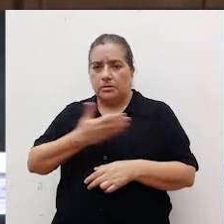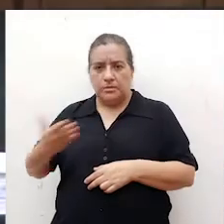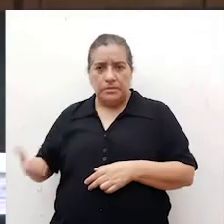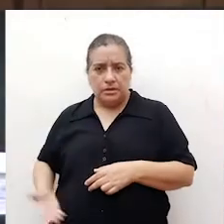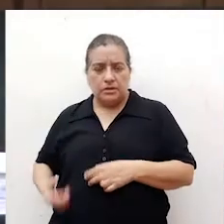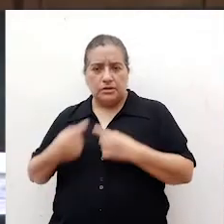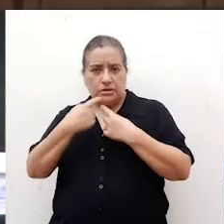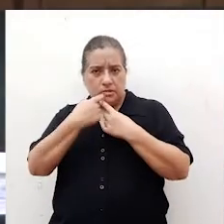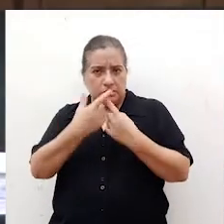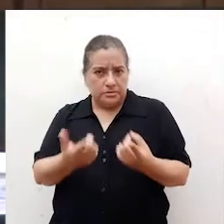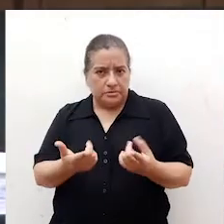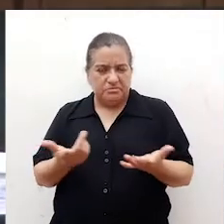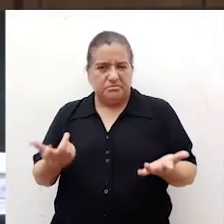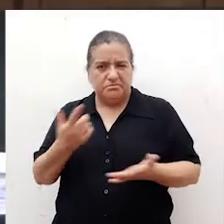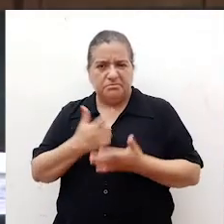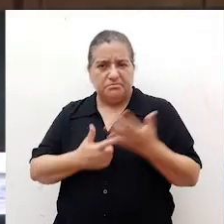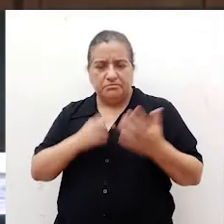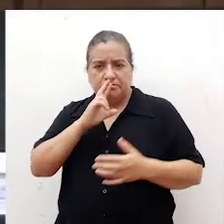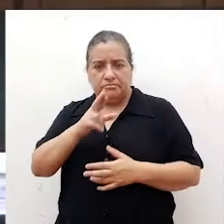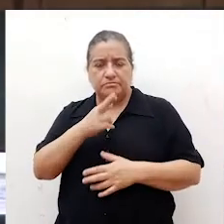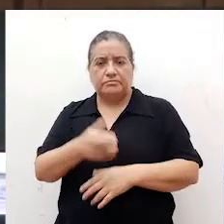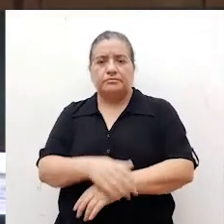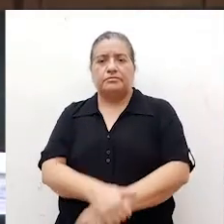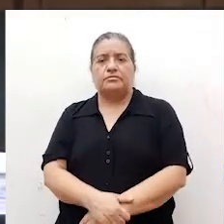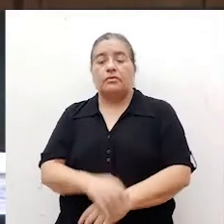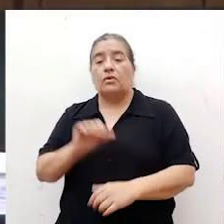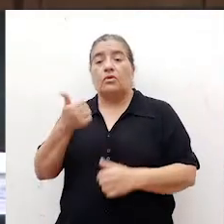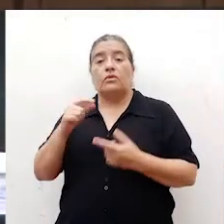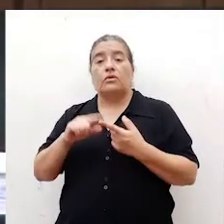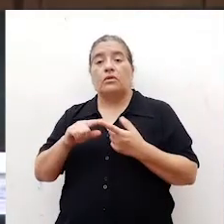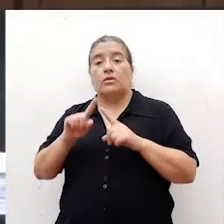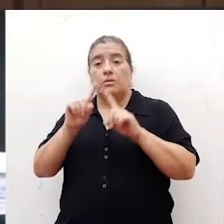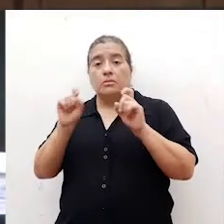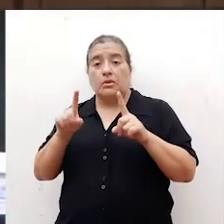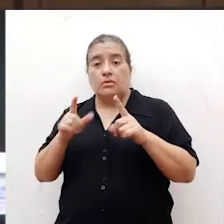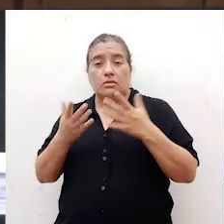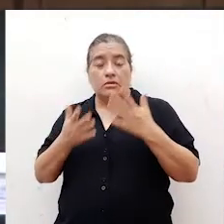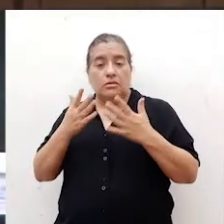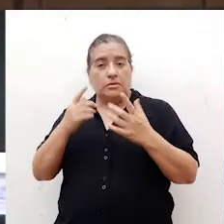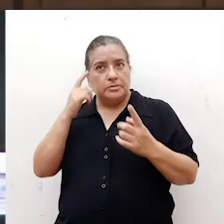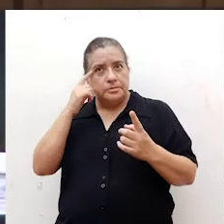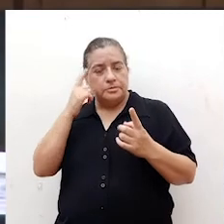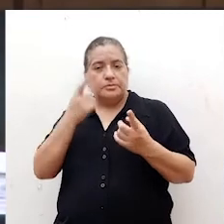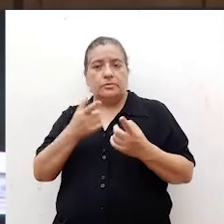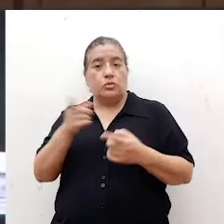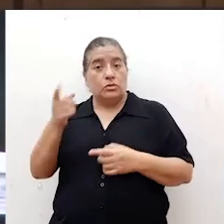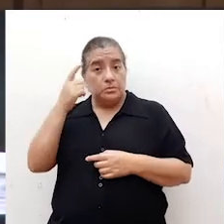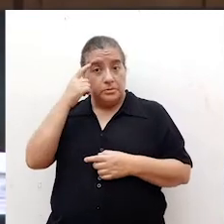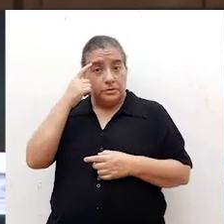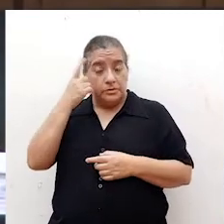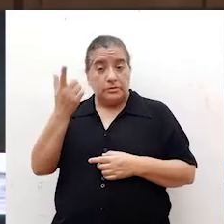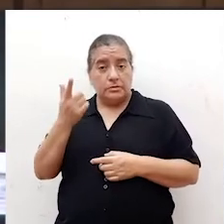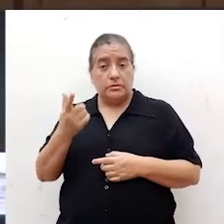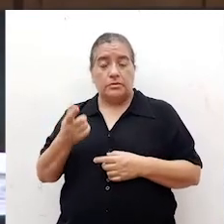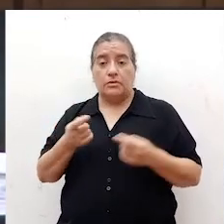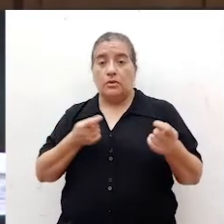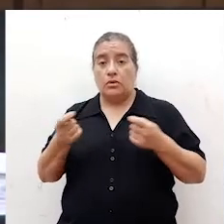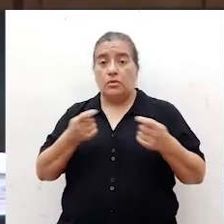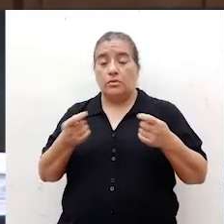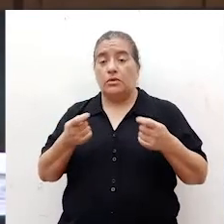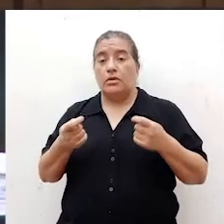el día que haya vacuna en la región y el Perú no tenga vacuna, allí nace una responsabilidad